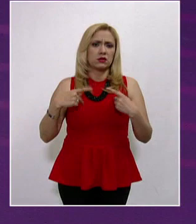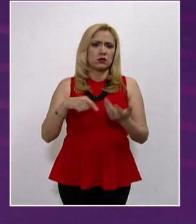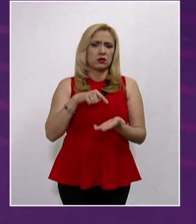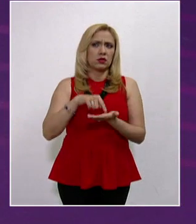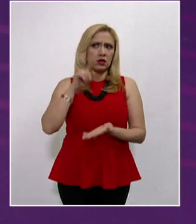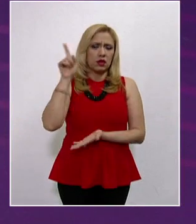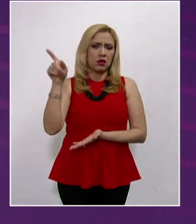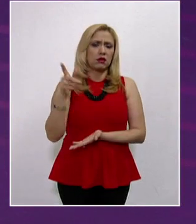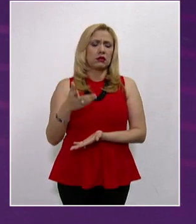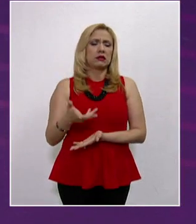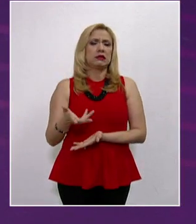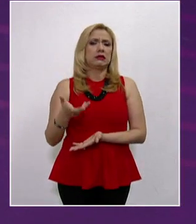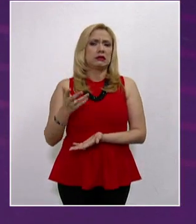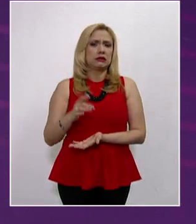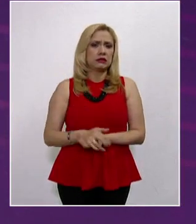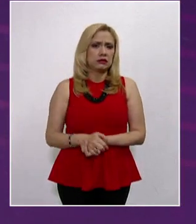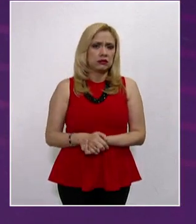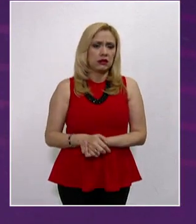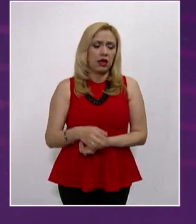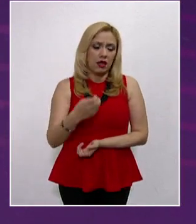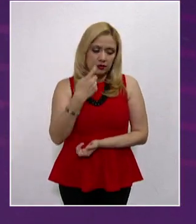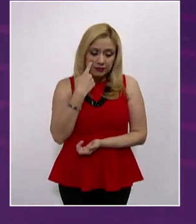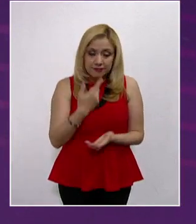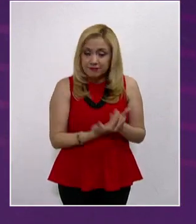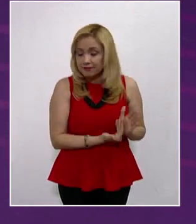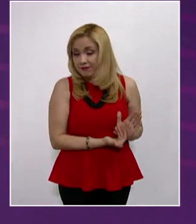Tlatlaya, lo que tuvimos fue eso.